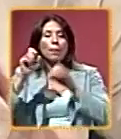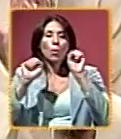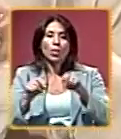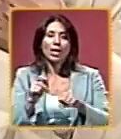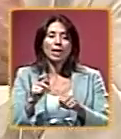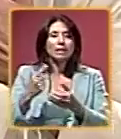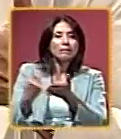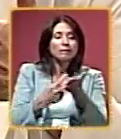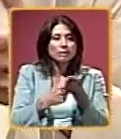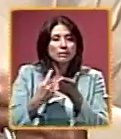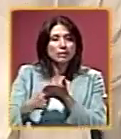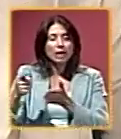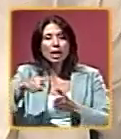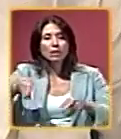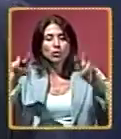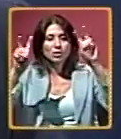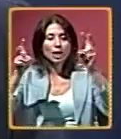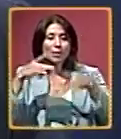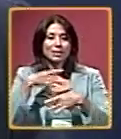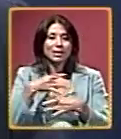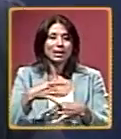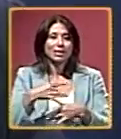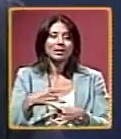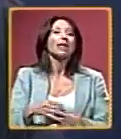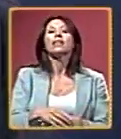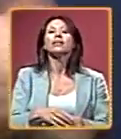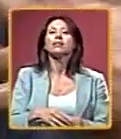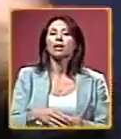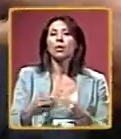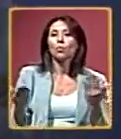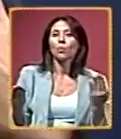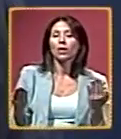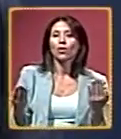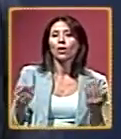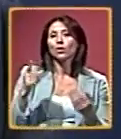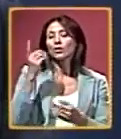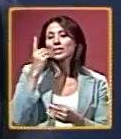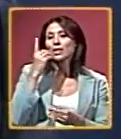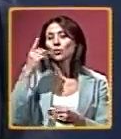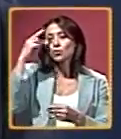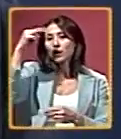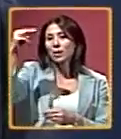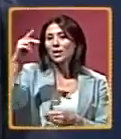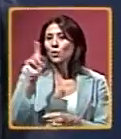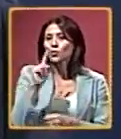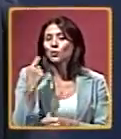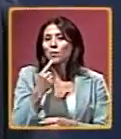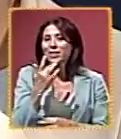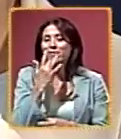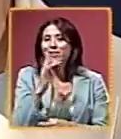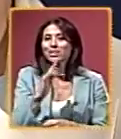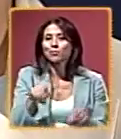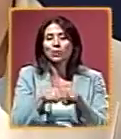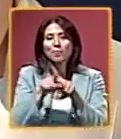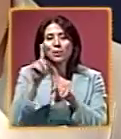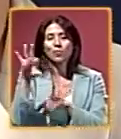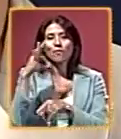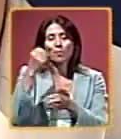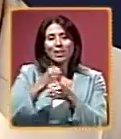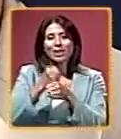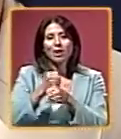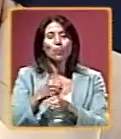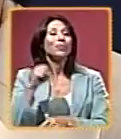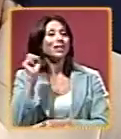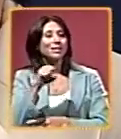temas que son de interés. Los desayunos en México no solo son riquísimos, sino que son una forma de trabajo interesante. Sí, y muchas veces los hacemos en nuestras propias